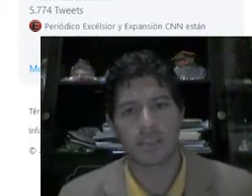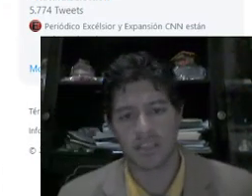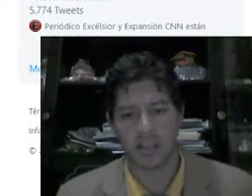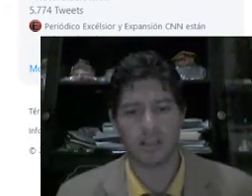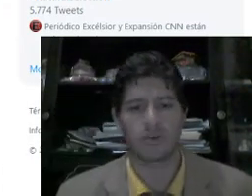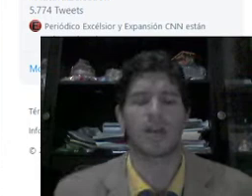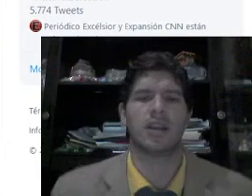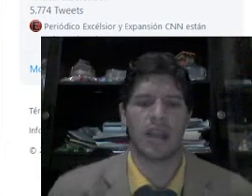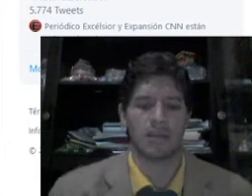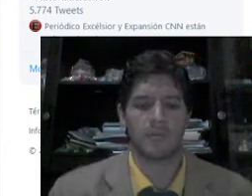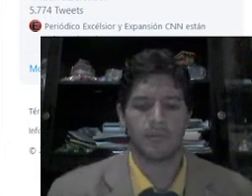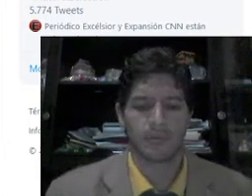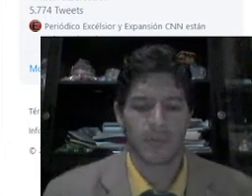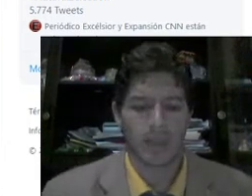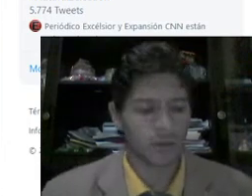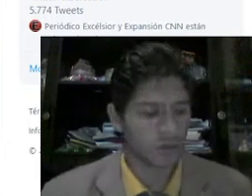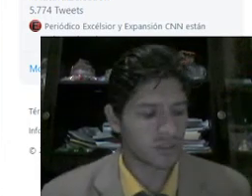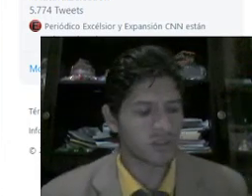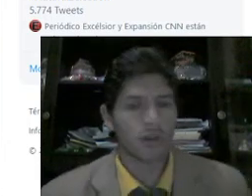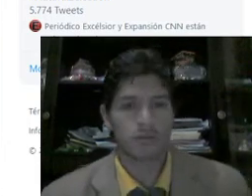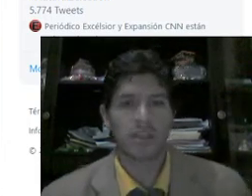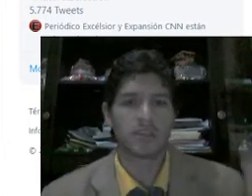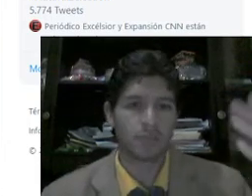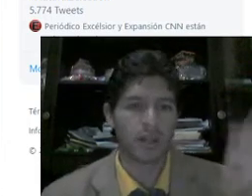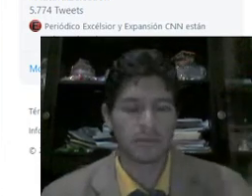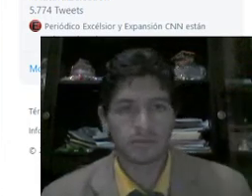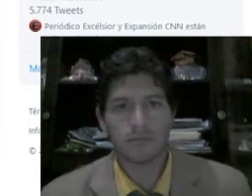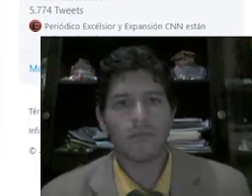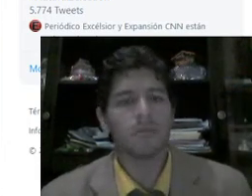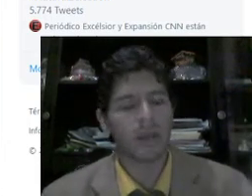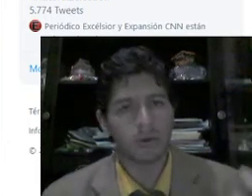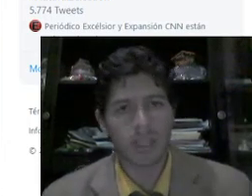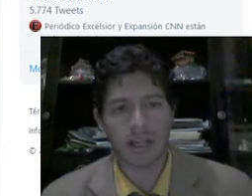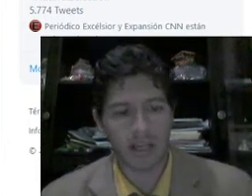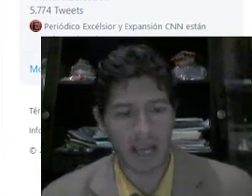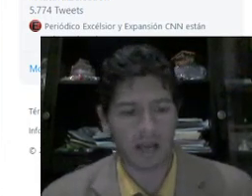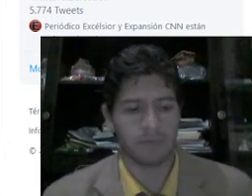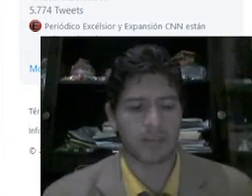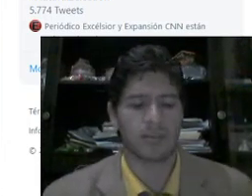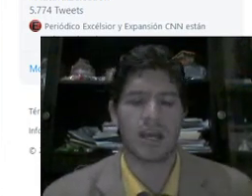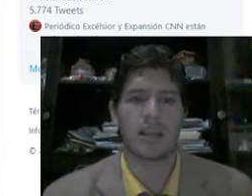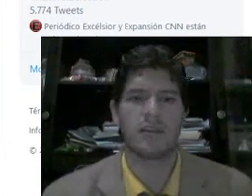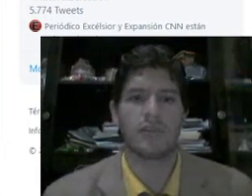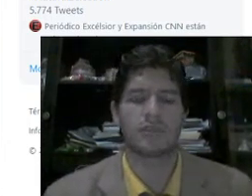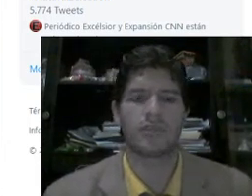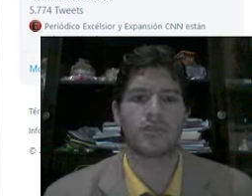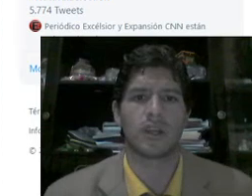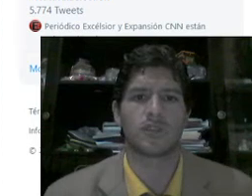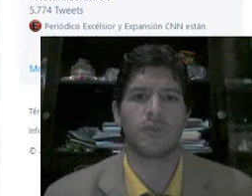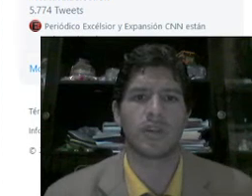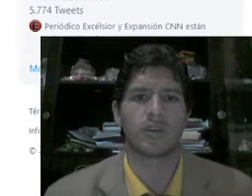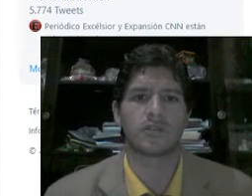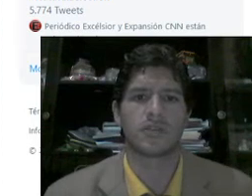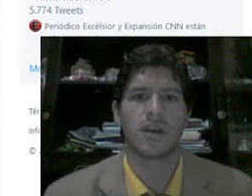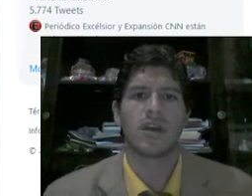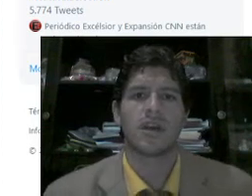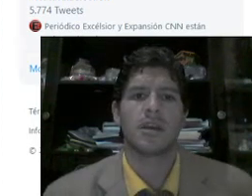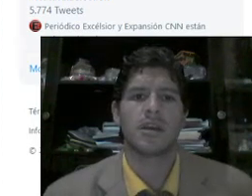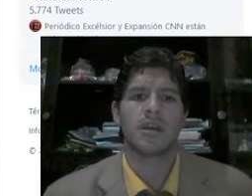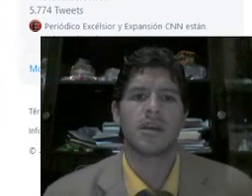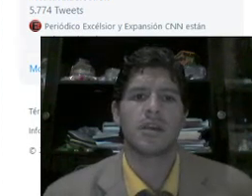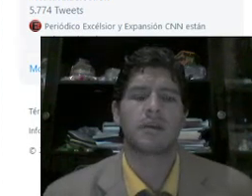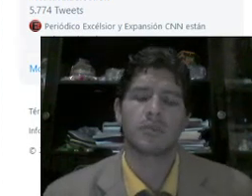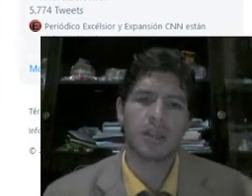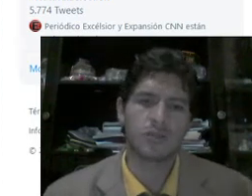cargos así en organigrama. Entonces, ustedes pueden preguntarle al personal, funcionarios públicos,